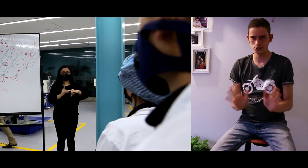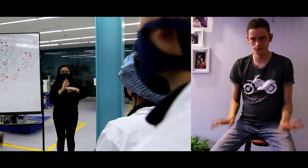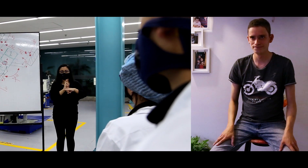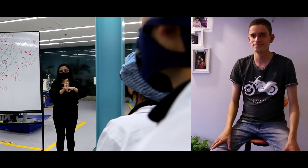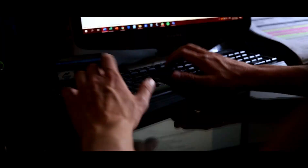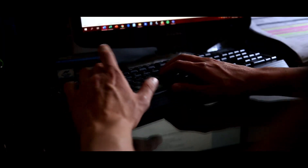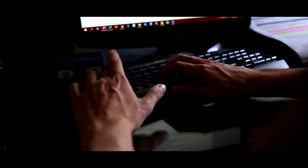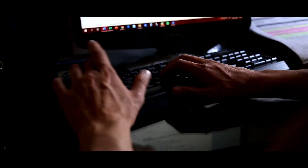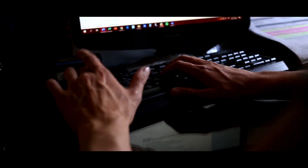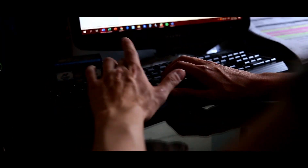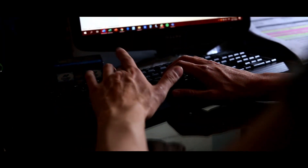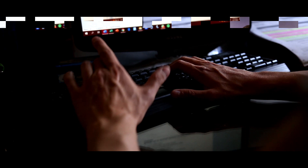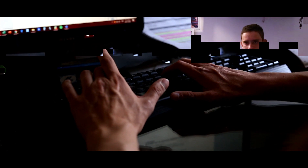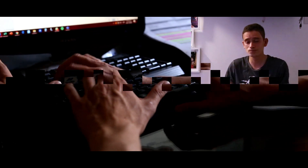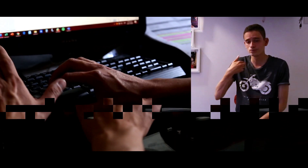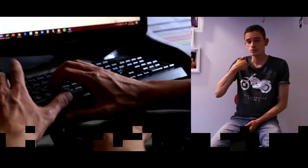en cada semestre.